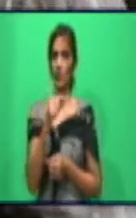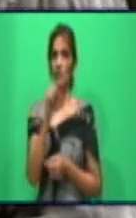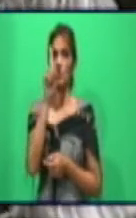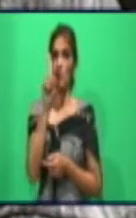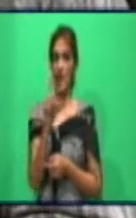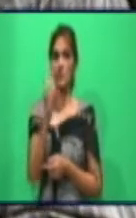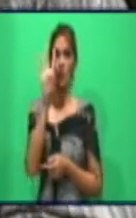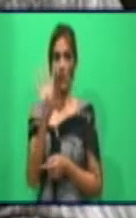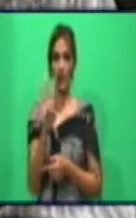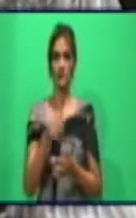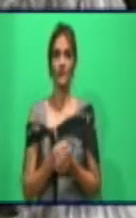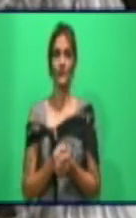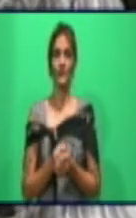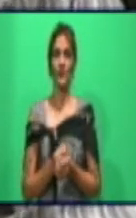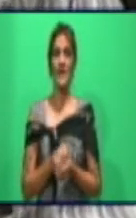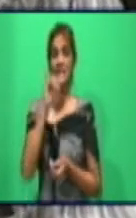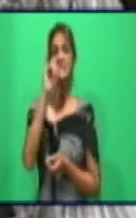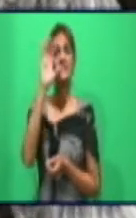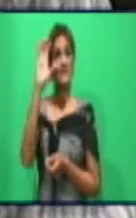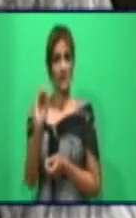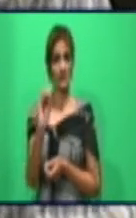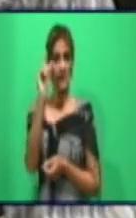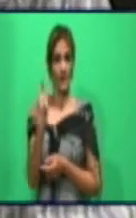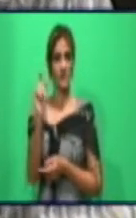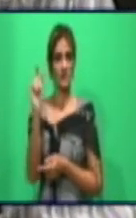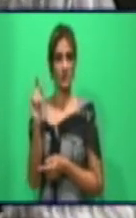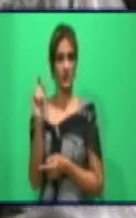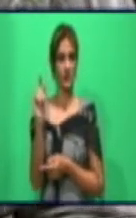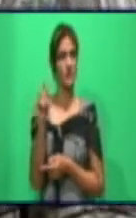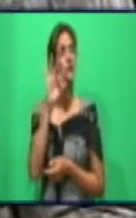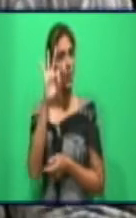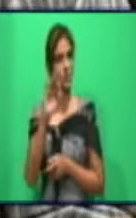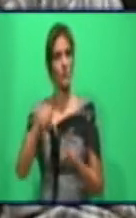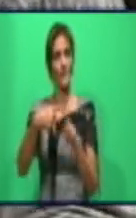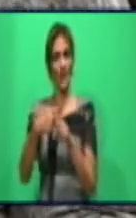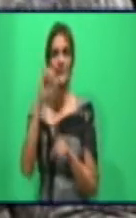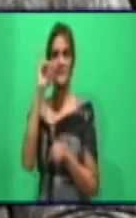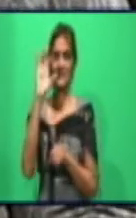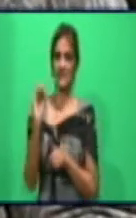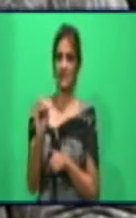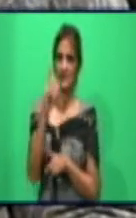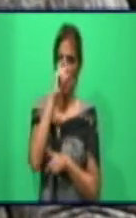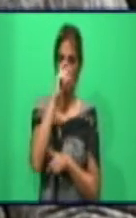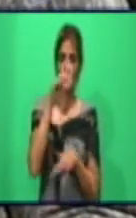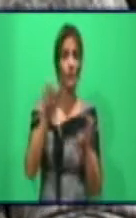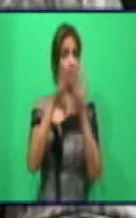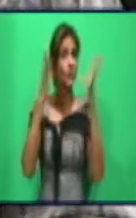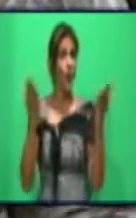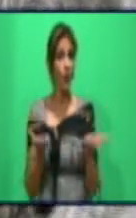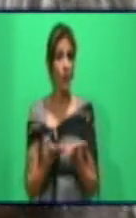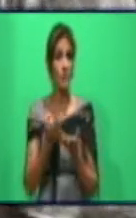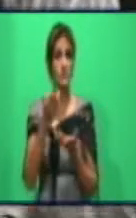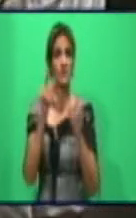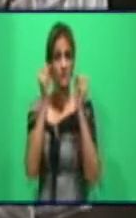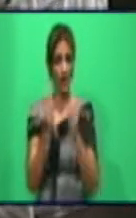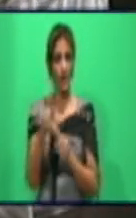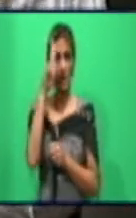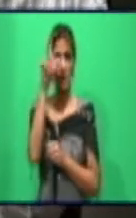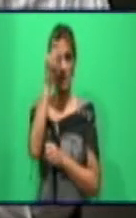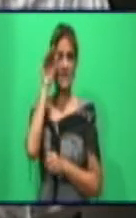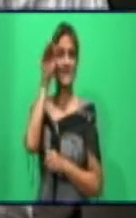60 eran de más de de y 8 eran de más de 60 años como decía todos se encontraban ingresados y el